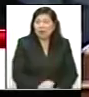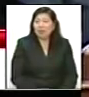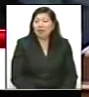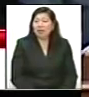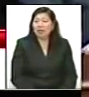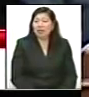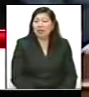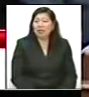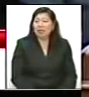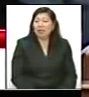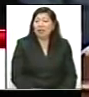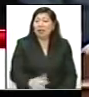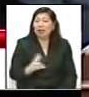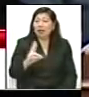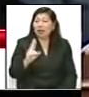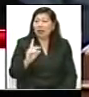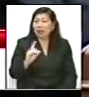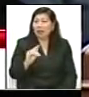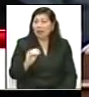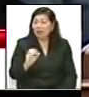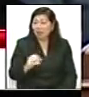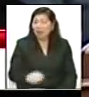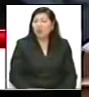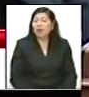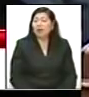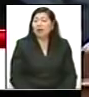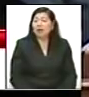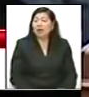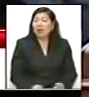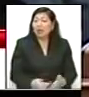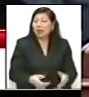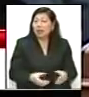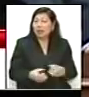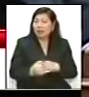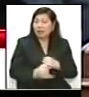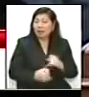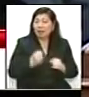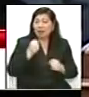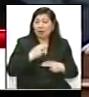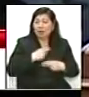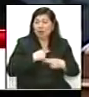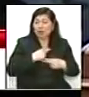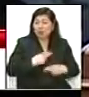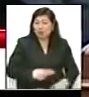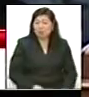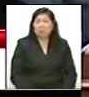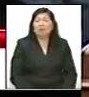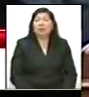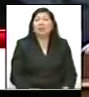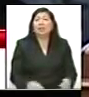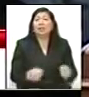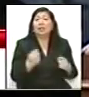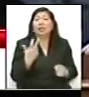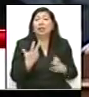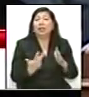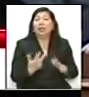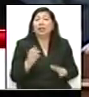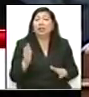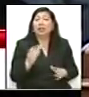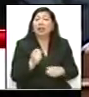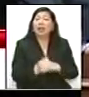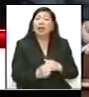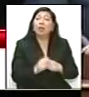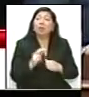AFADEJEVIC, Ratio, URIS, ante la Comisión Interamericana de Derechos Humanos, celebrado el 13 de febrero